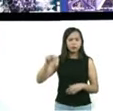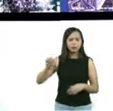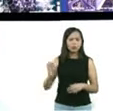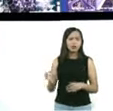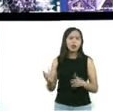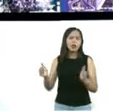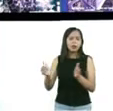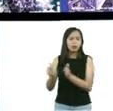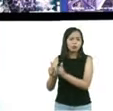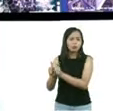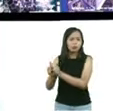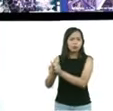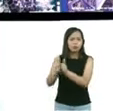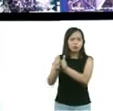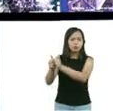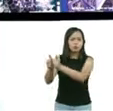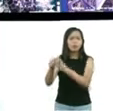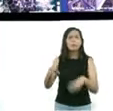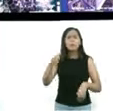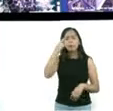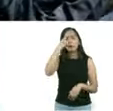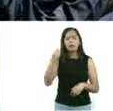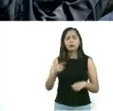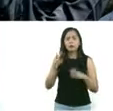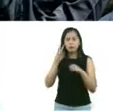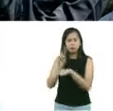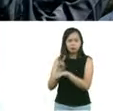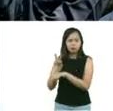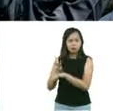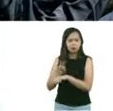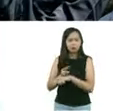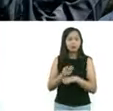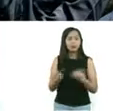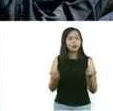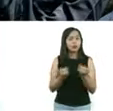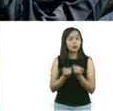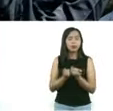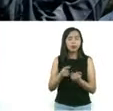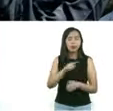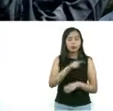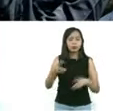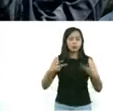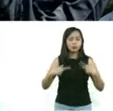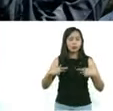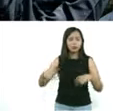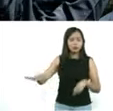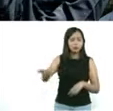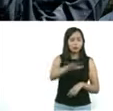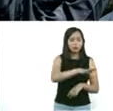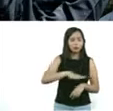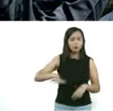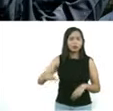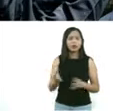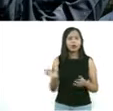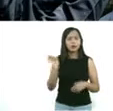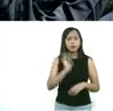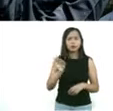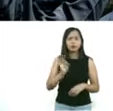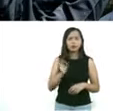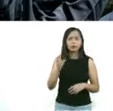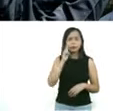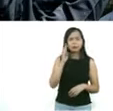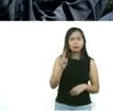traslado a las juntas distritales que correspondan. Exhortamos a la ciudadanía a informarse a través de perfiles registrados, cuentas